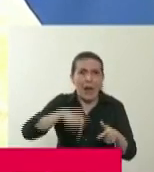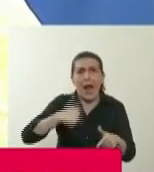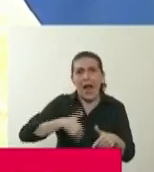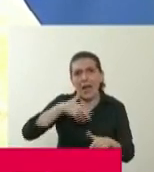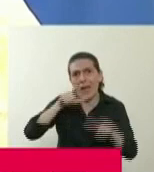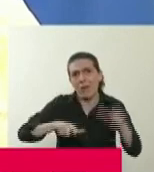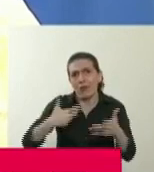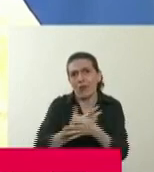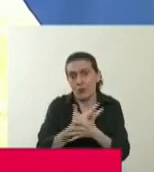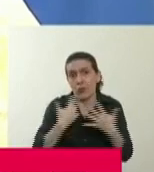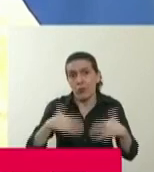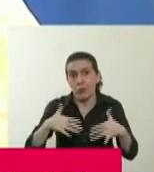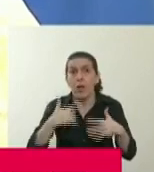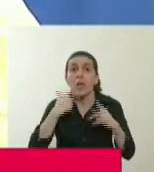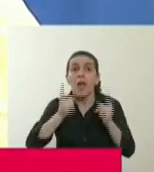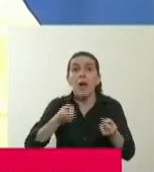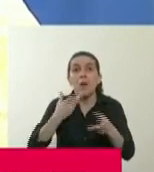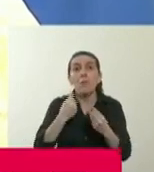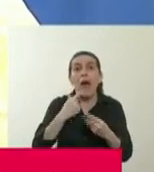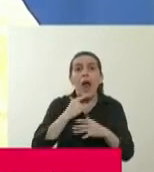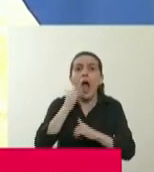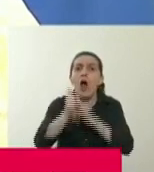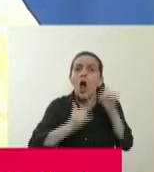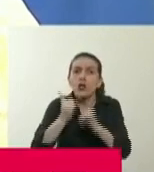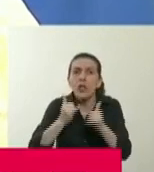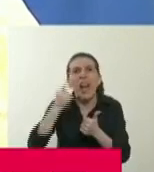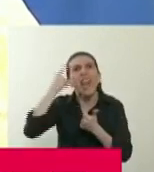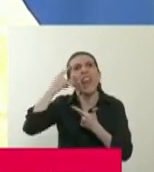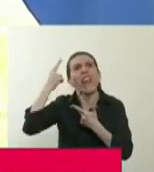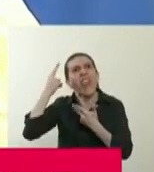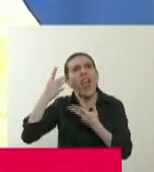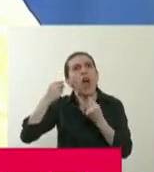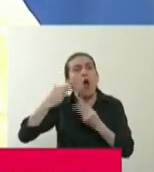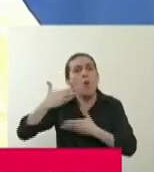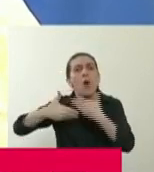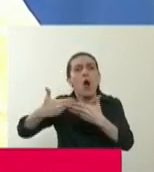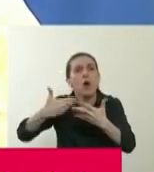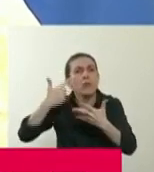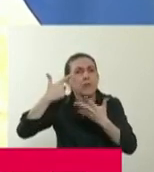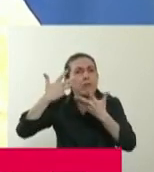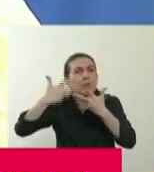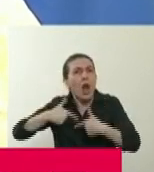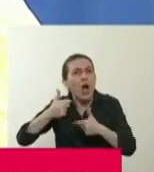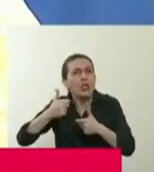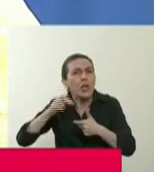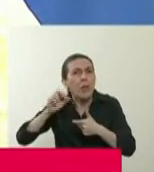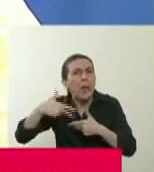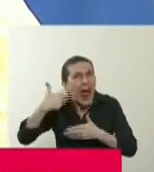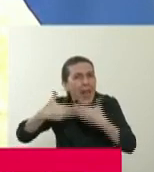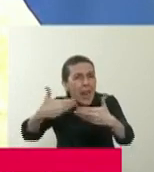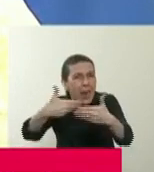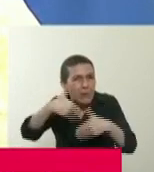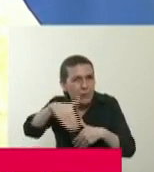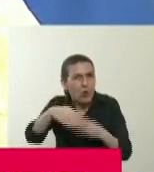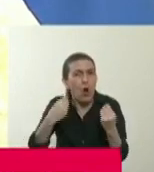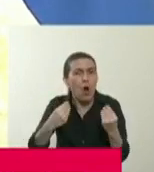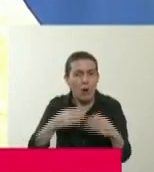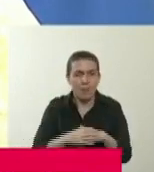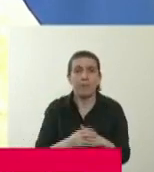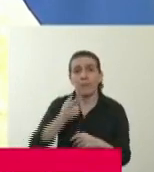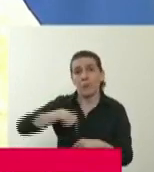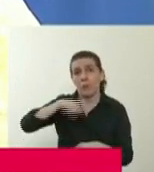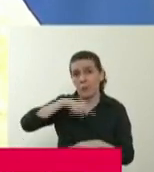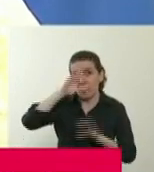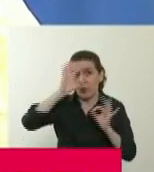ver, transmitirle nuestras ideas y nuestras decisiones de cómo seguir. Nosotros sabemos que en